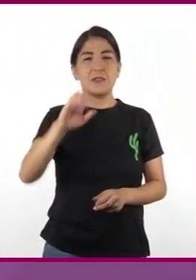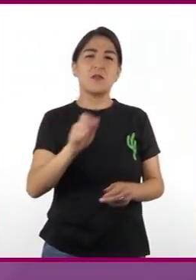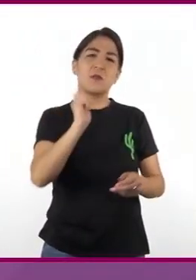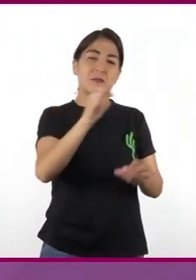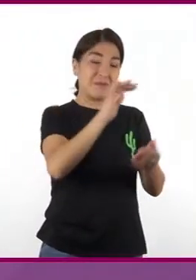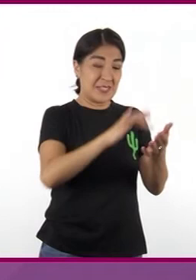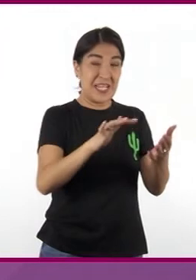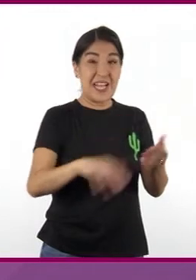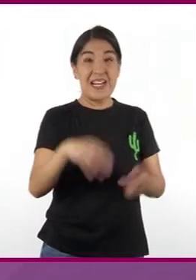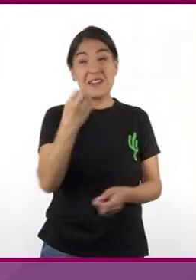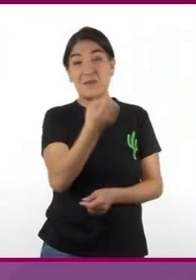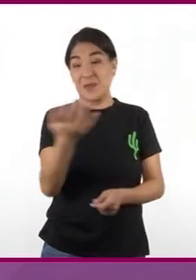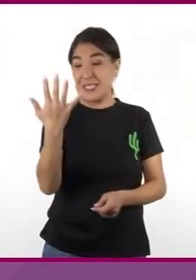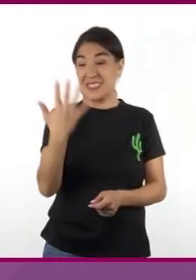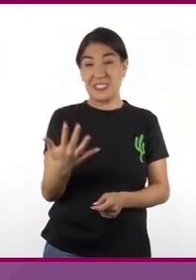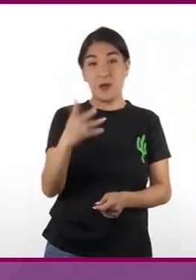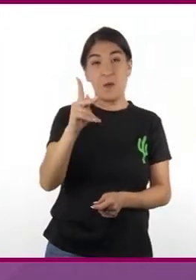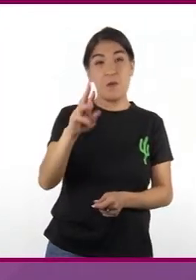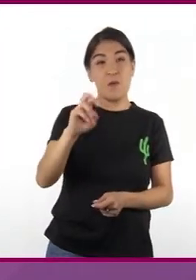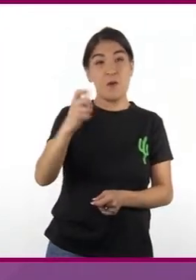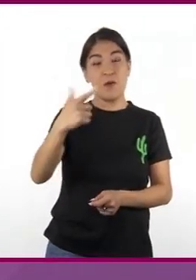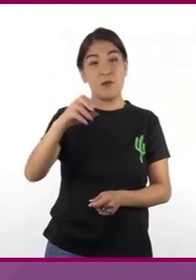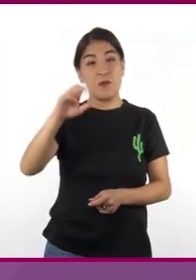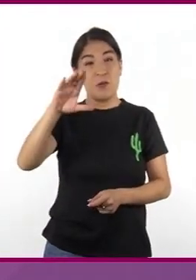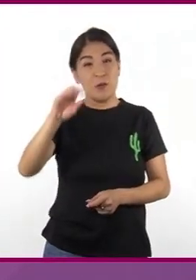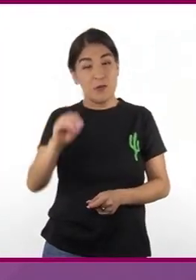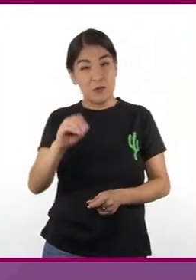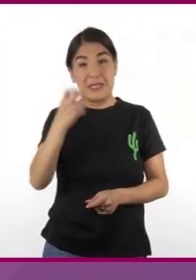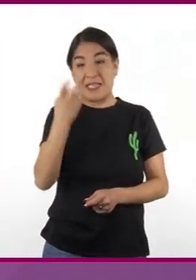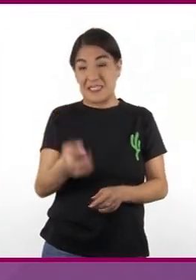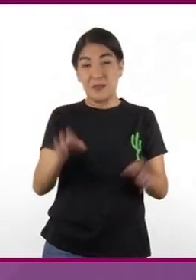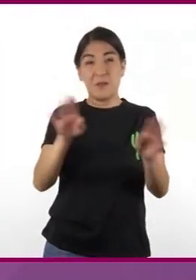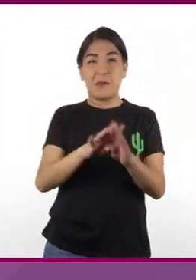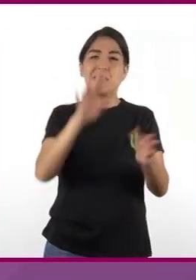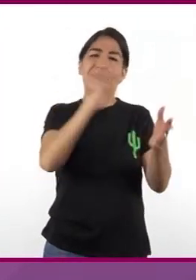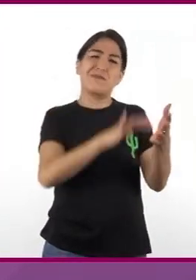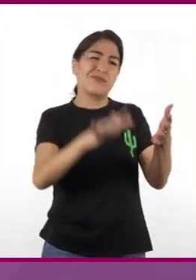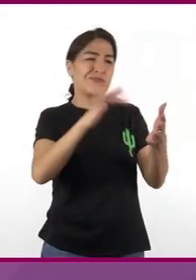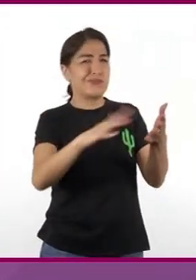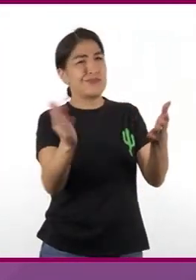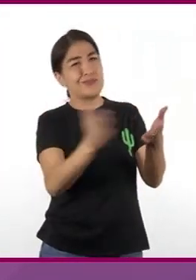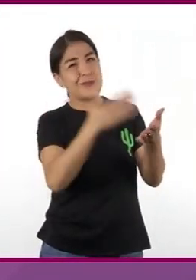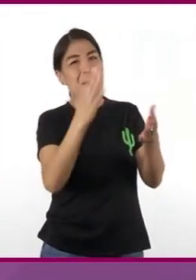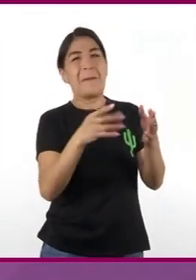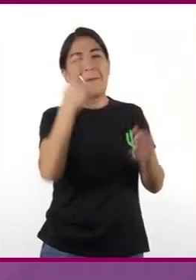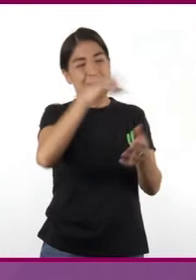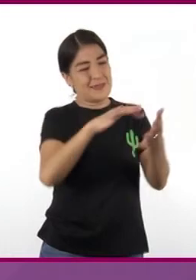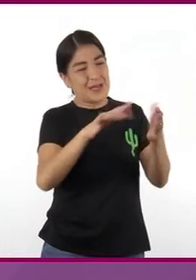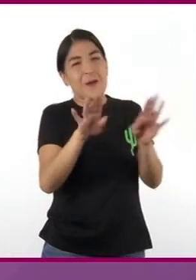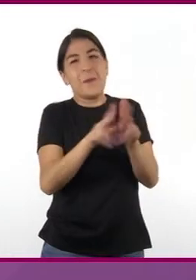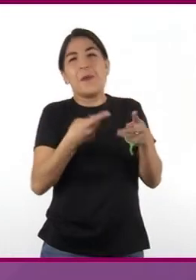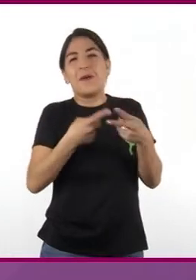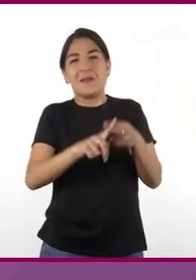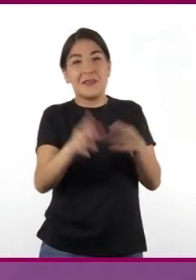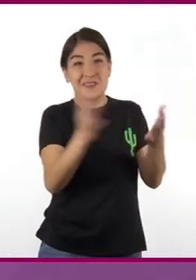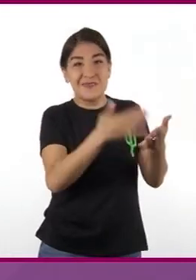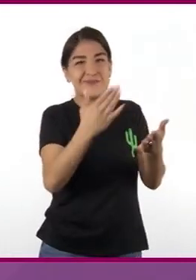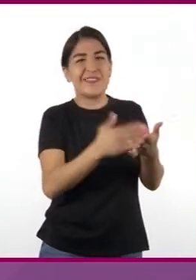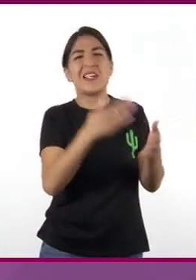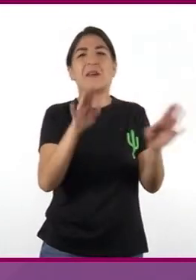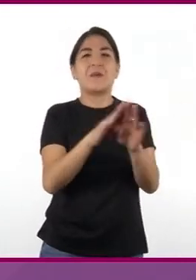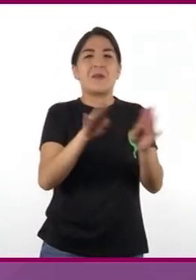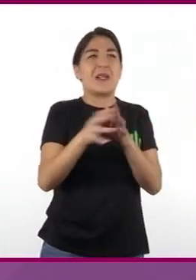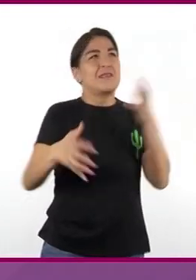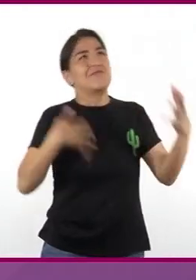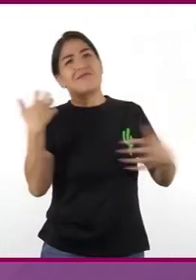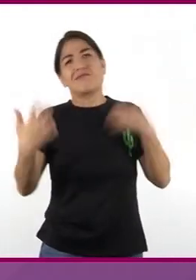En casos así, cuando nos encontramos con un libro con muchos textos introductorios, lo más sano es no